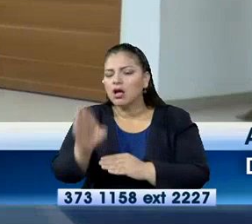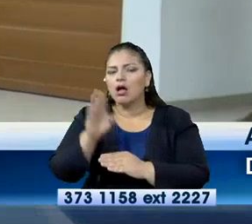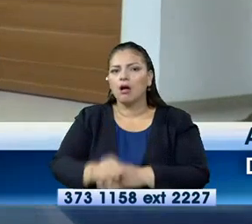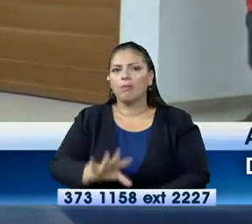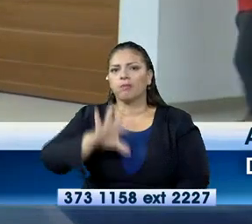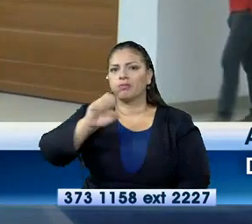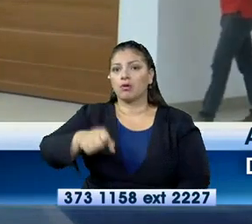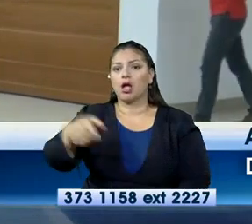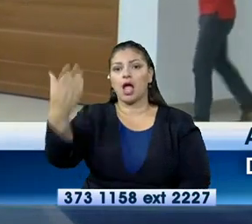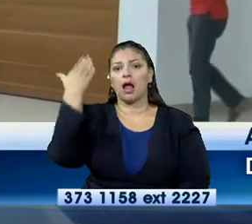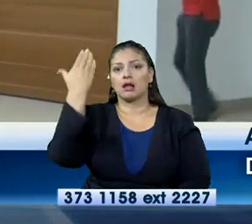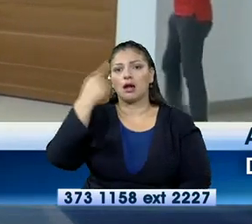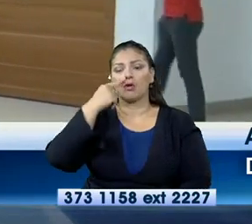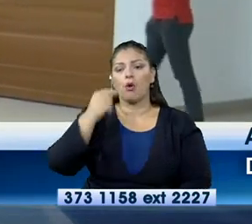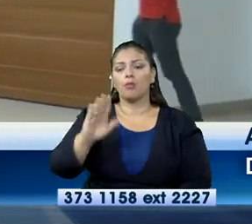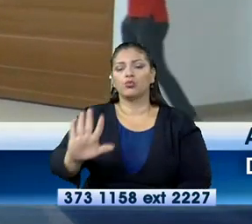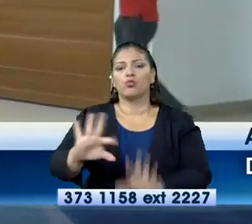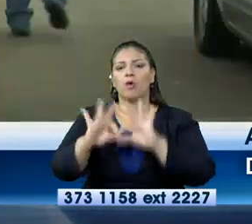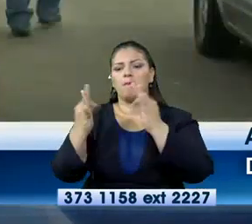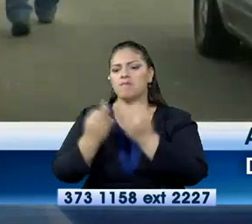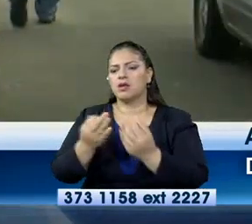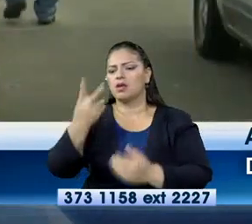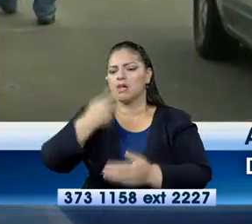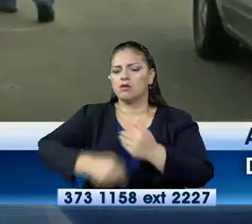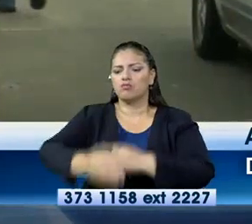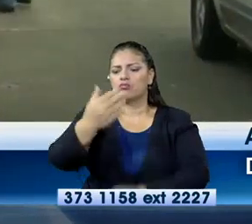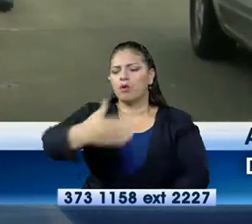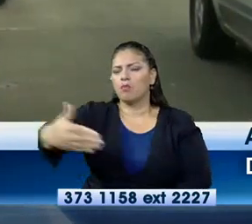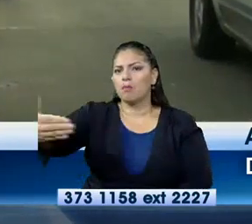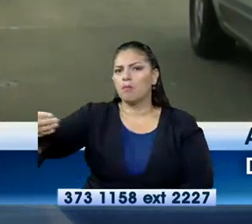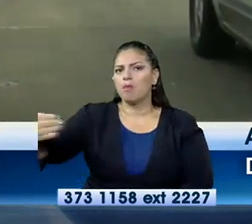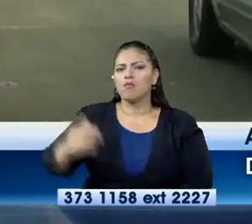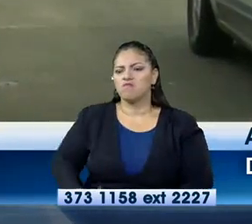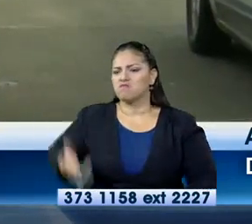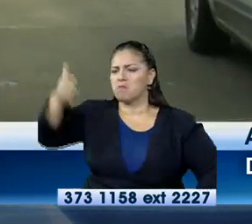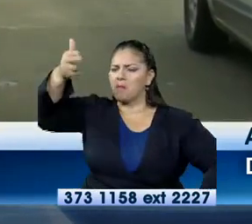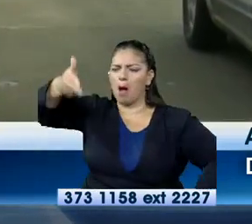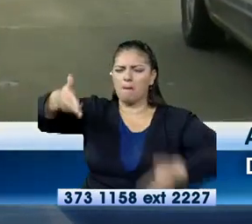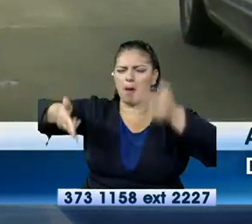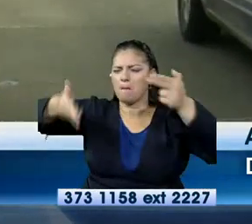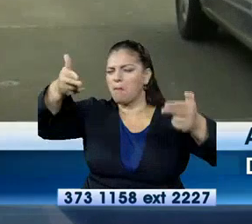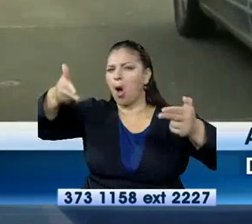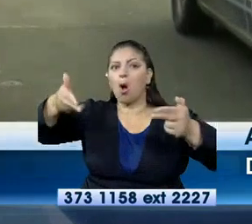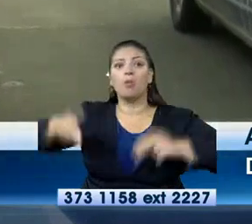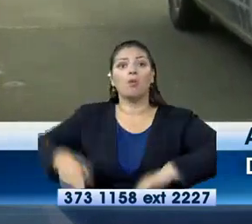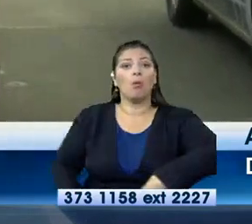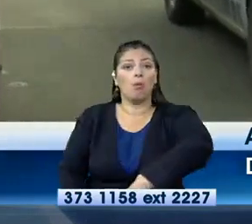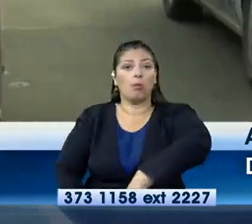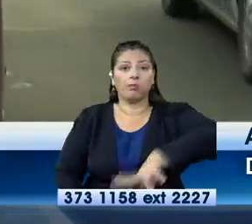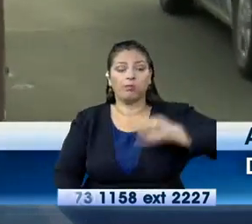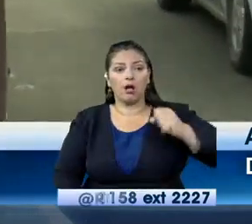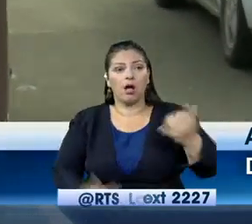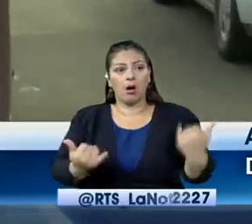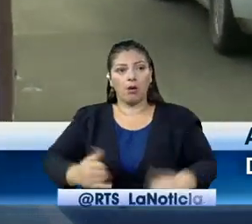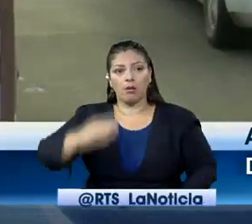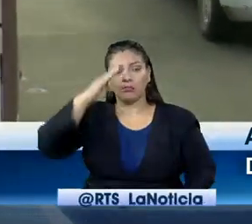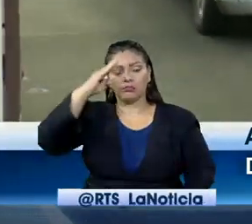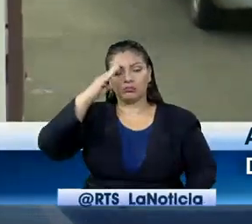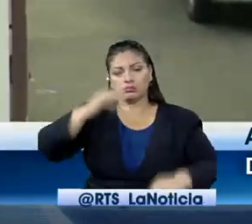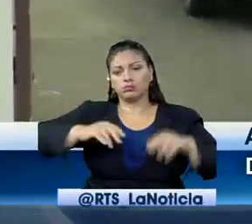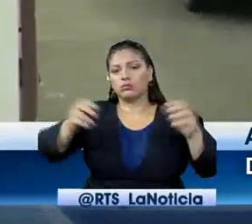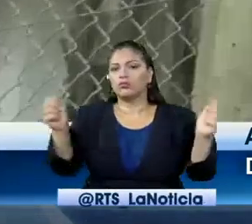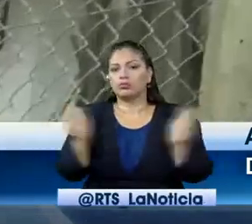integridad del alcalde y de su familia y sus hijos menores de edad. La policía y fiscalía están realizando las investigaciones para dar con el paradero de